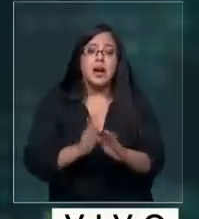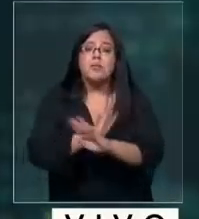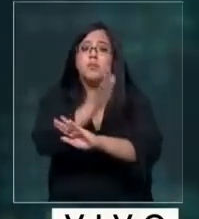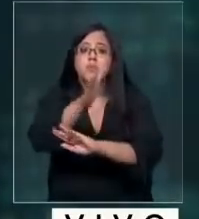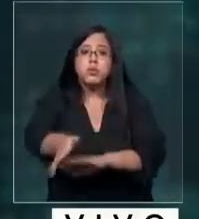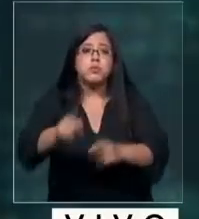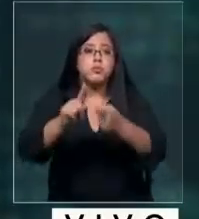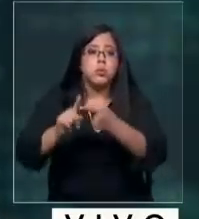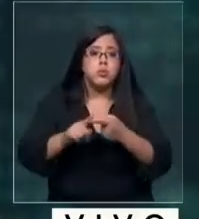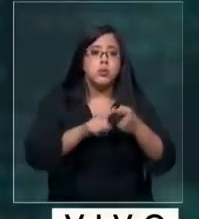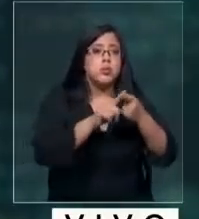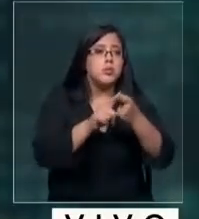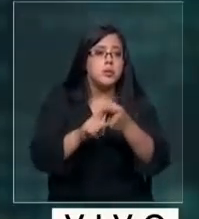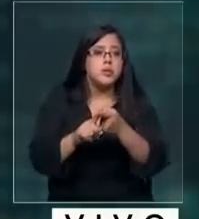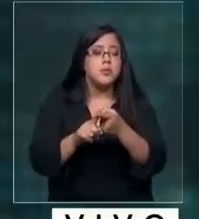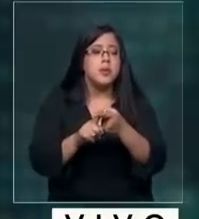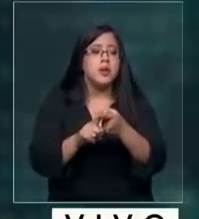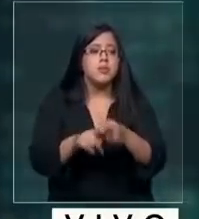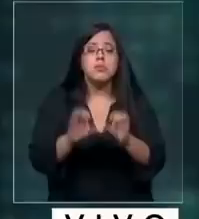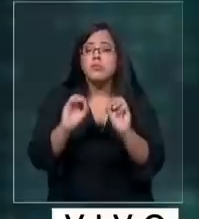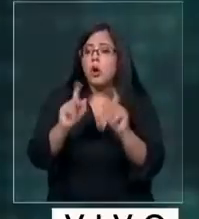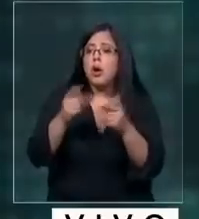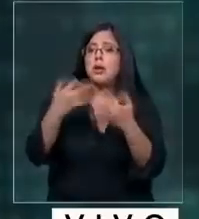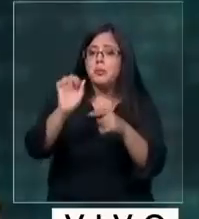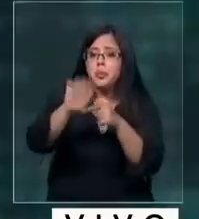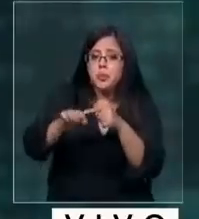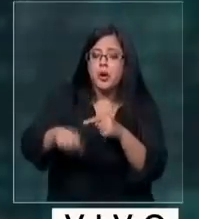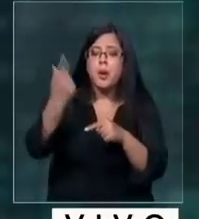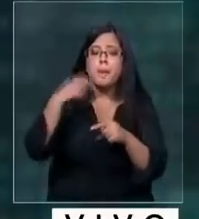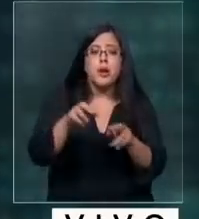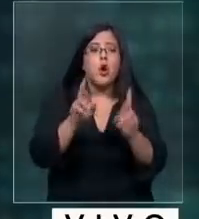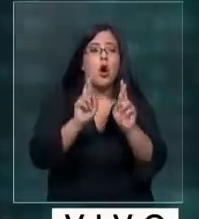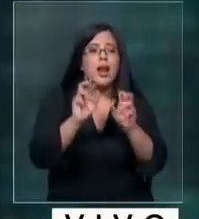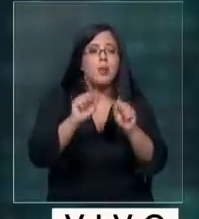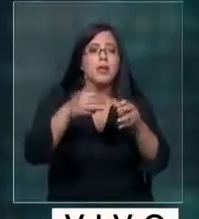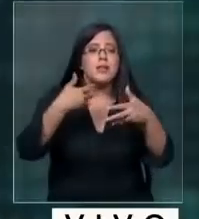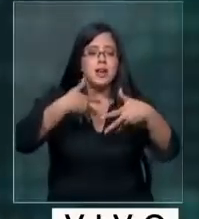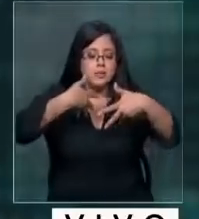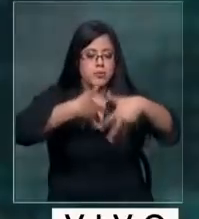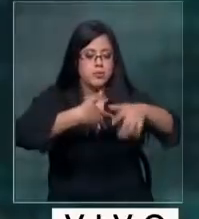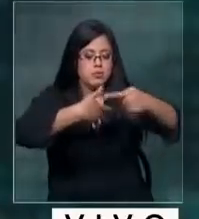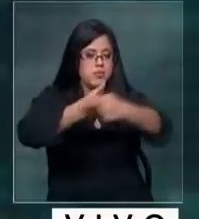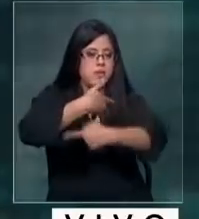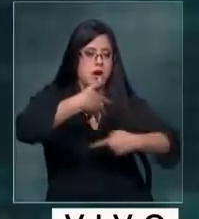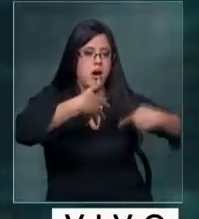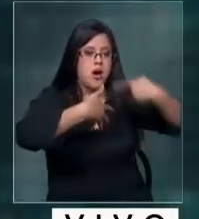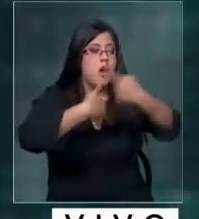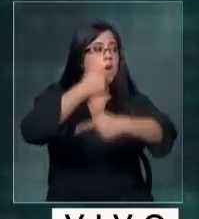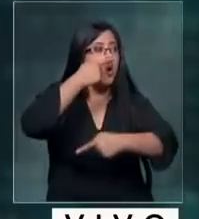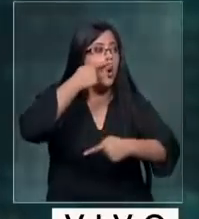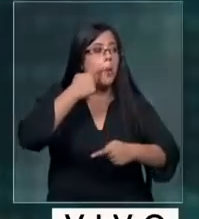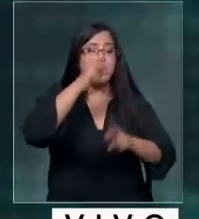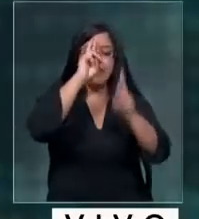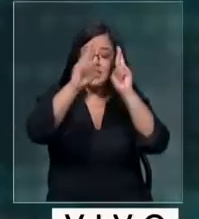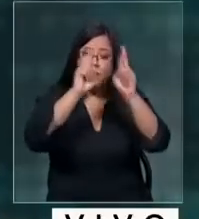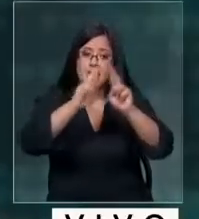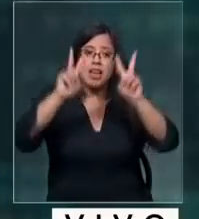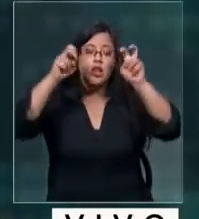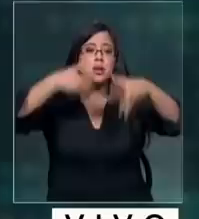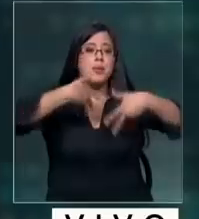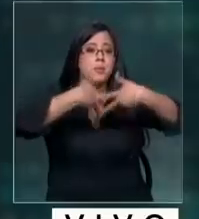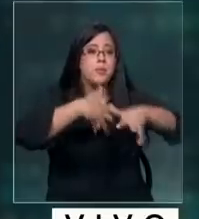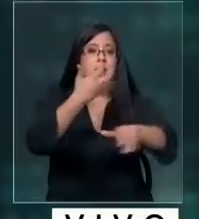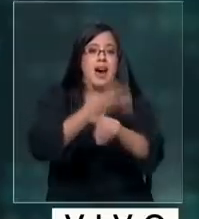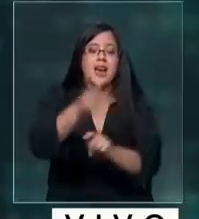marchar más libremente ok aceptable pero ojalá que sea atrás de la marcha respetando los espacios porque también hay mujeres que han sido víctimas de